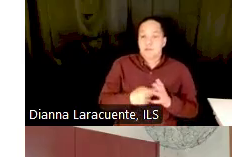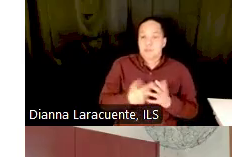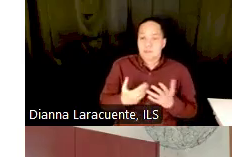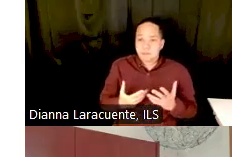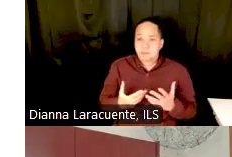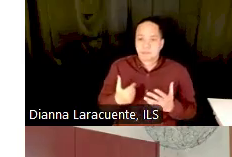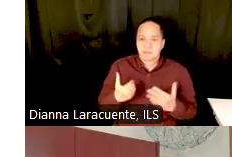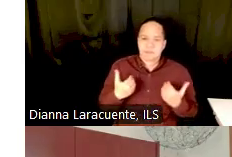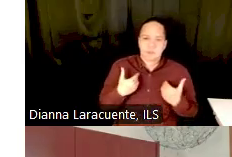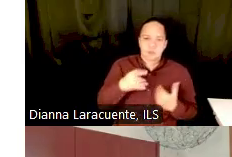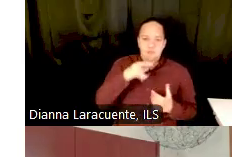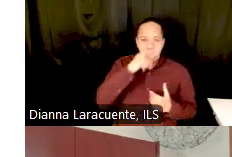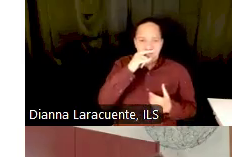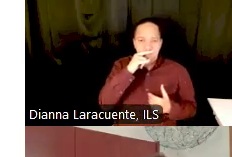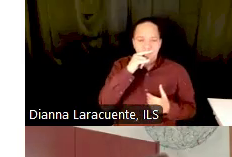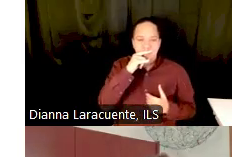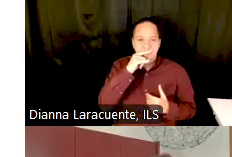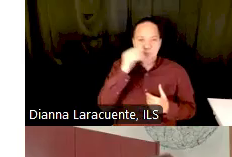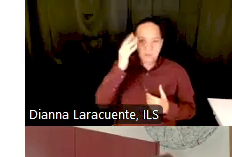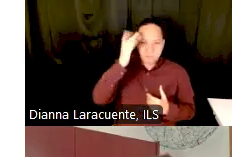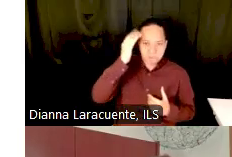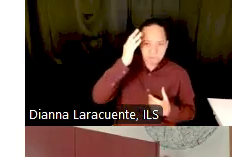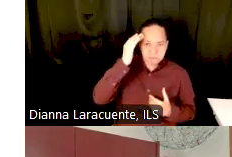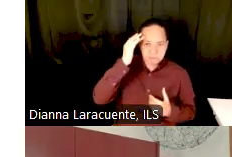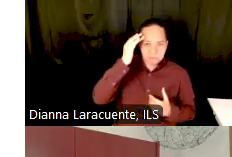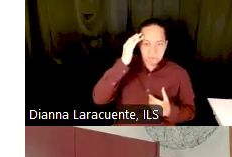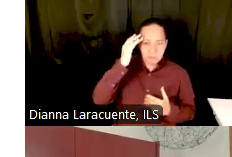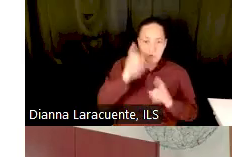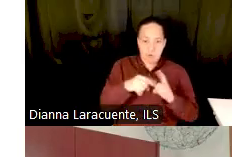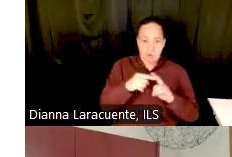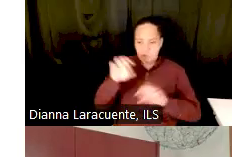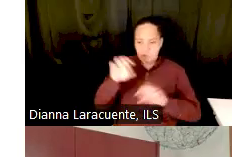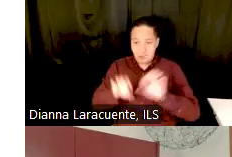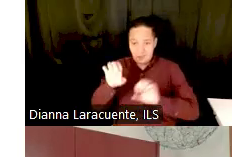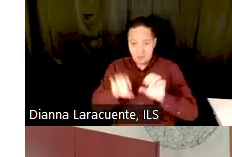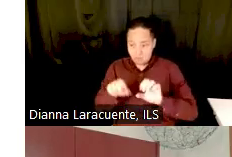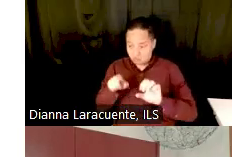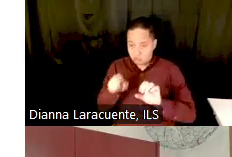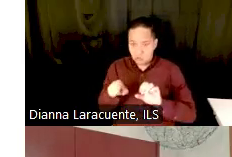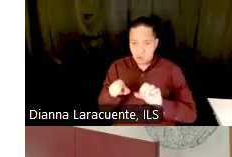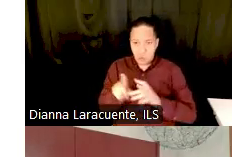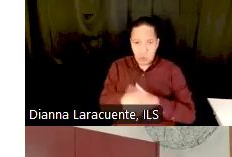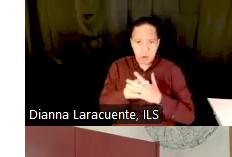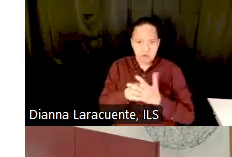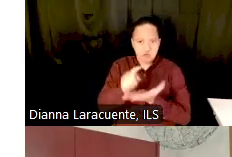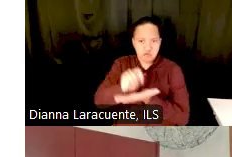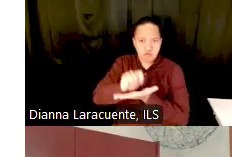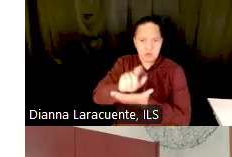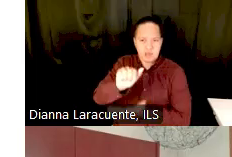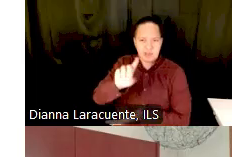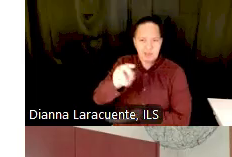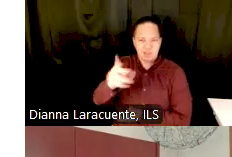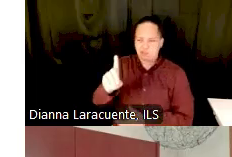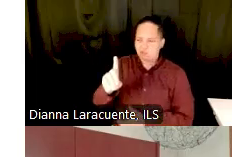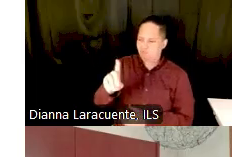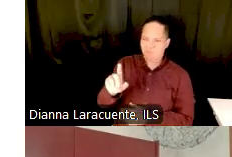tenemos un niño o niña con el espectro de autismo y cuando sale a evaluar, pues comienza con un tratamiento para déficit de atención y la gente se queda